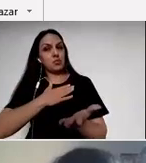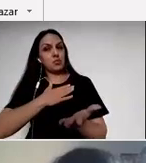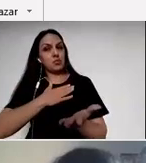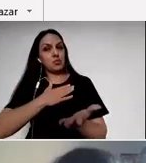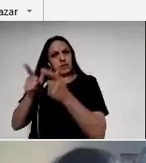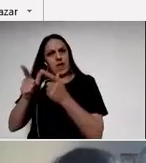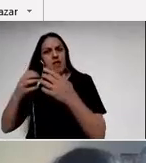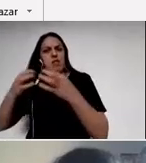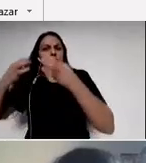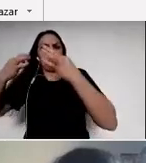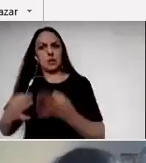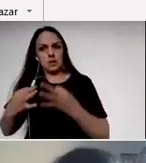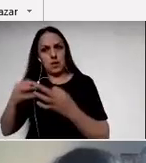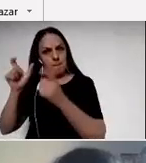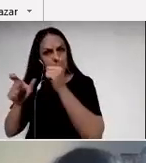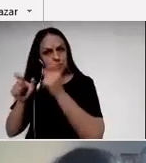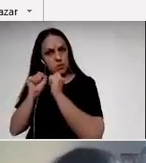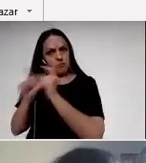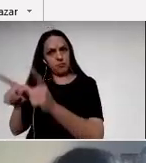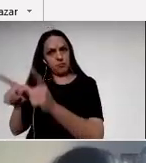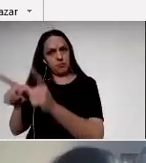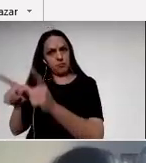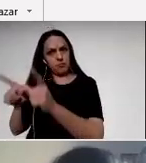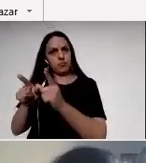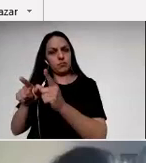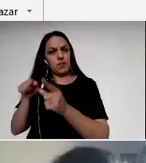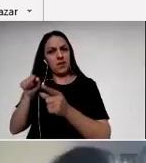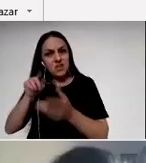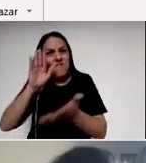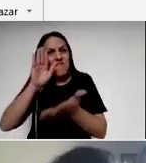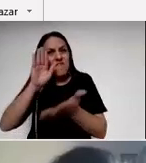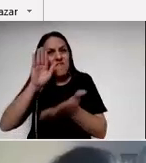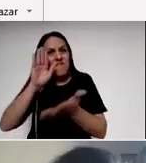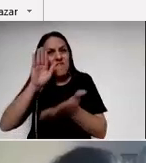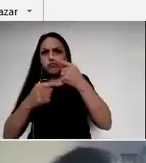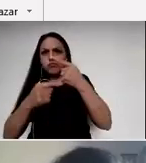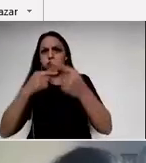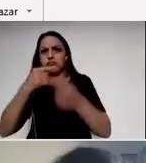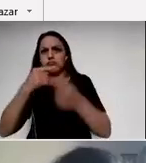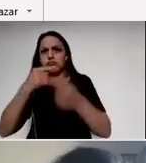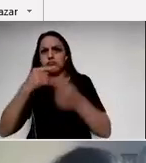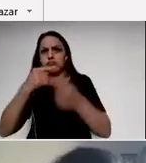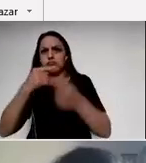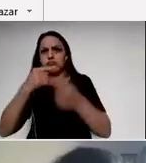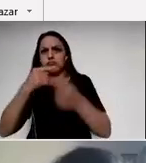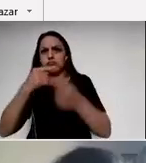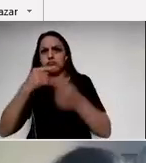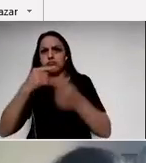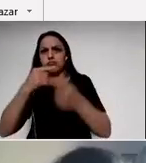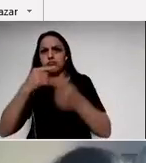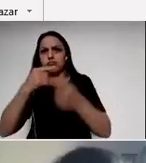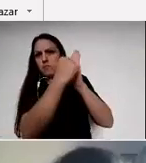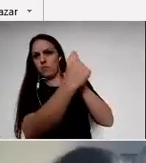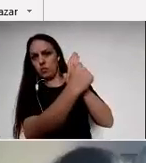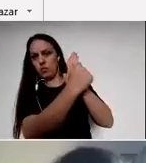partiendo de la dignidad como base para seguir los siguientes principios. Universales, porque son